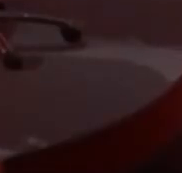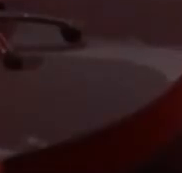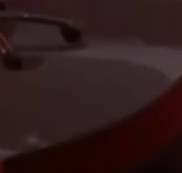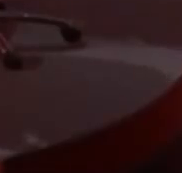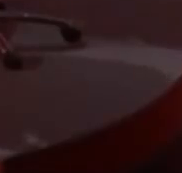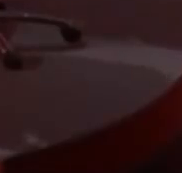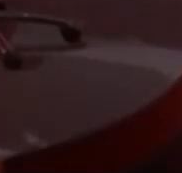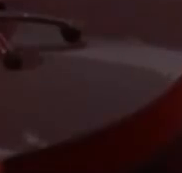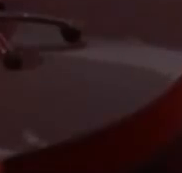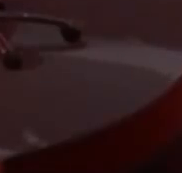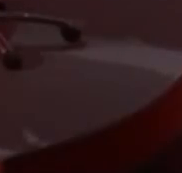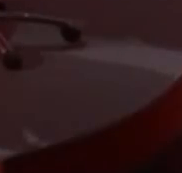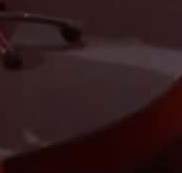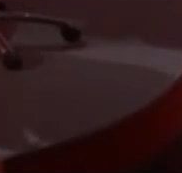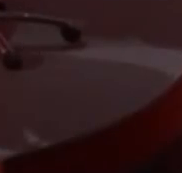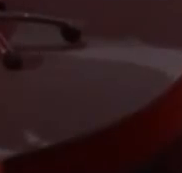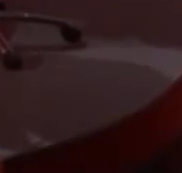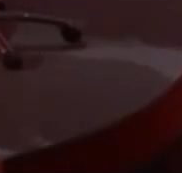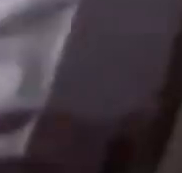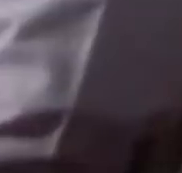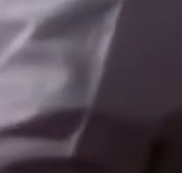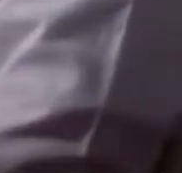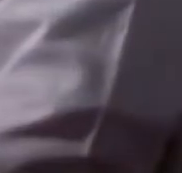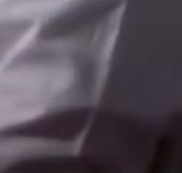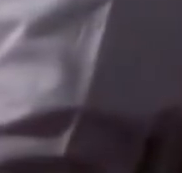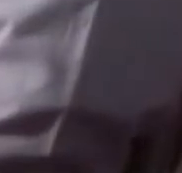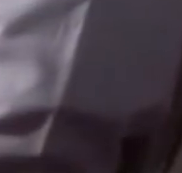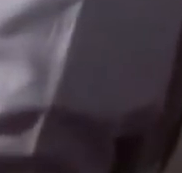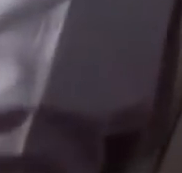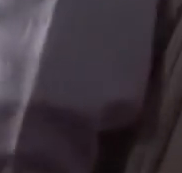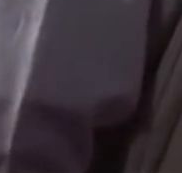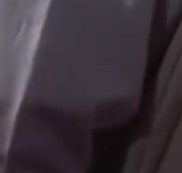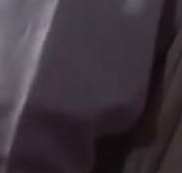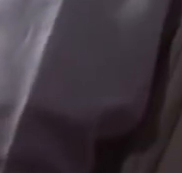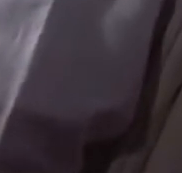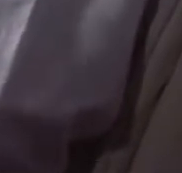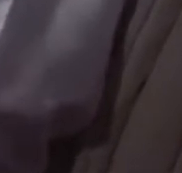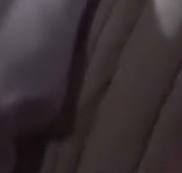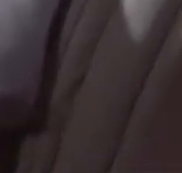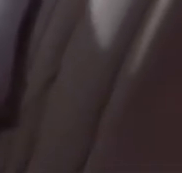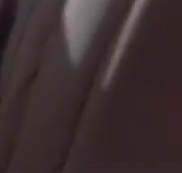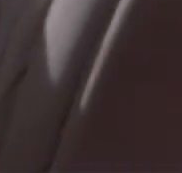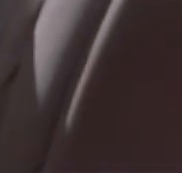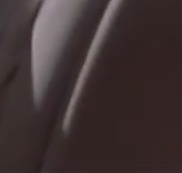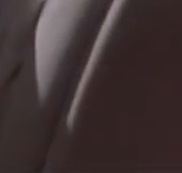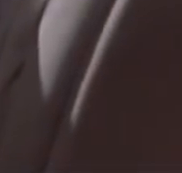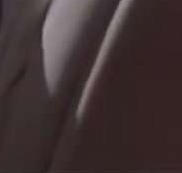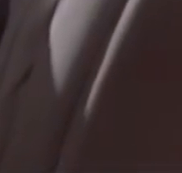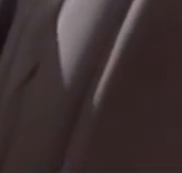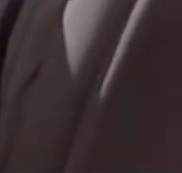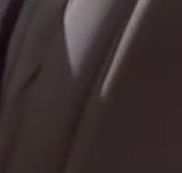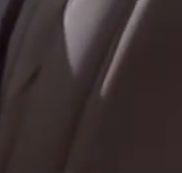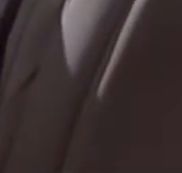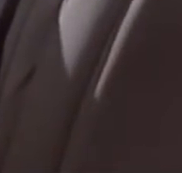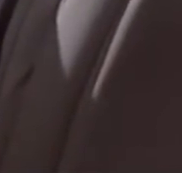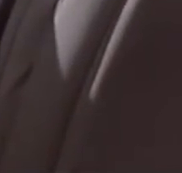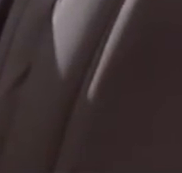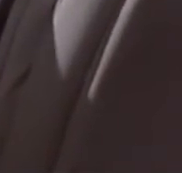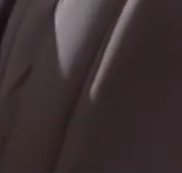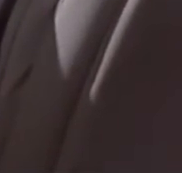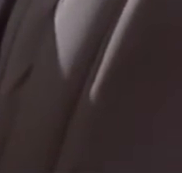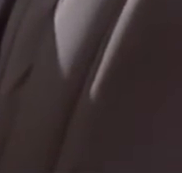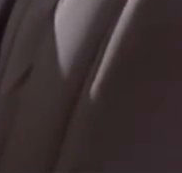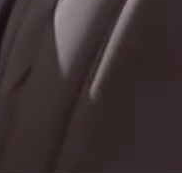este tema de los esquemas de tecnólogos ya que la soberana tiene un esquema meteorólogo bien consolidado bueno qué